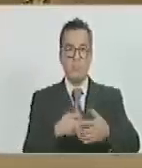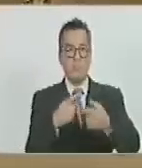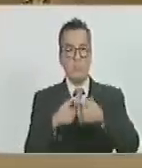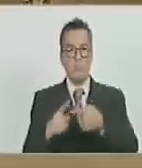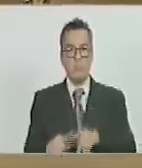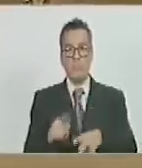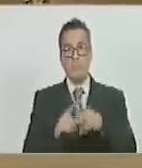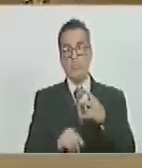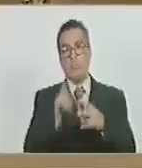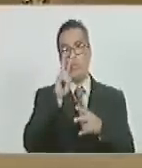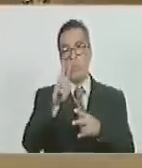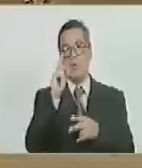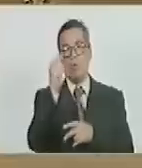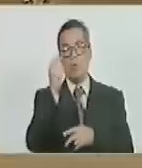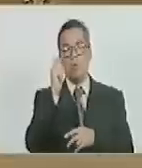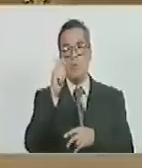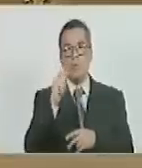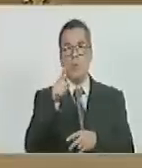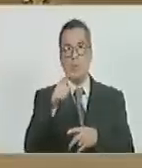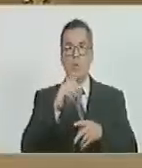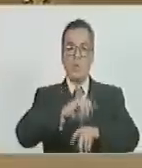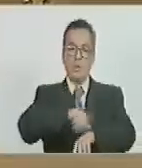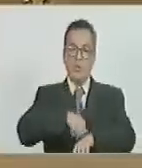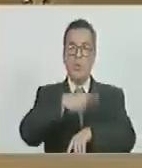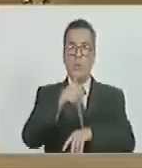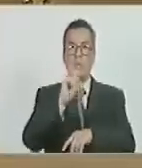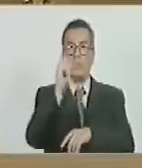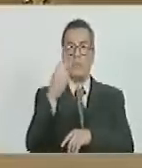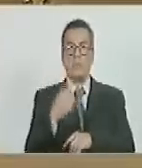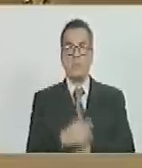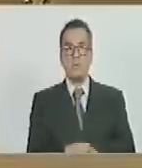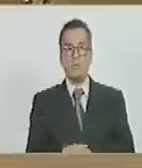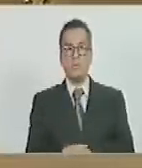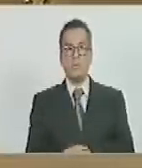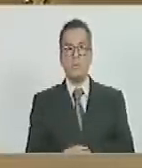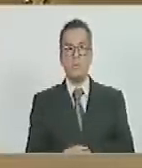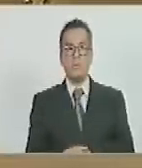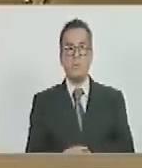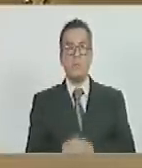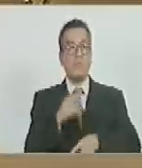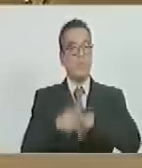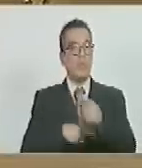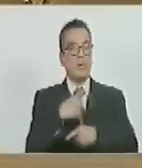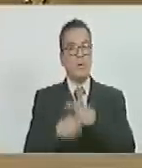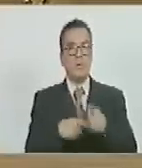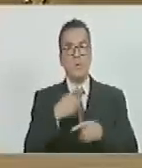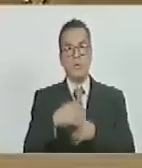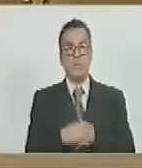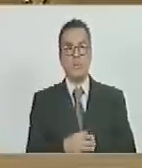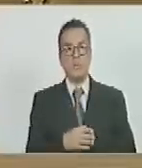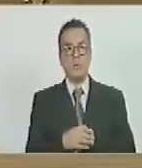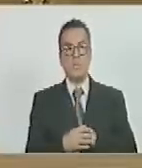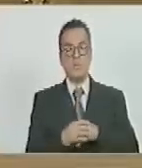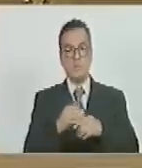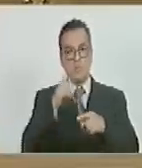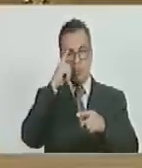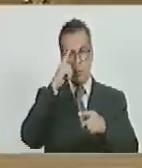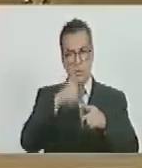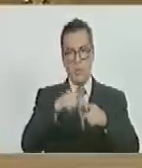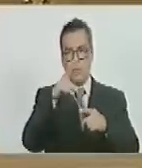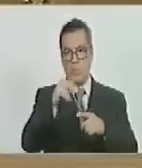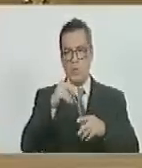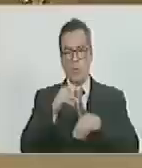desencadenan 2 tareas adicionales. Una de ellas es el proceso de objeciones